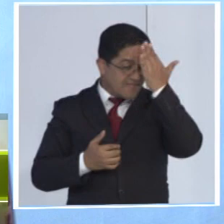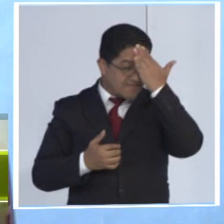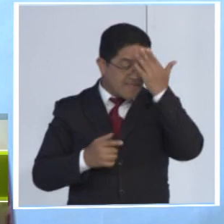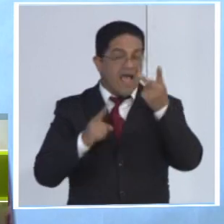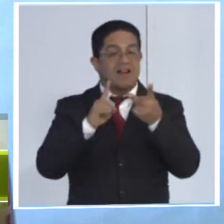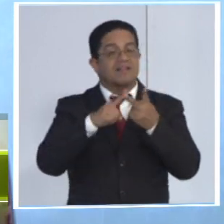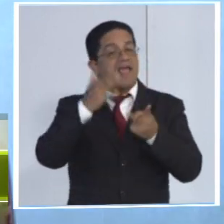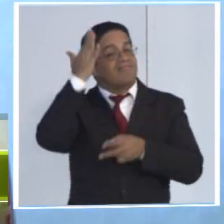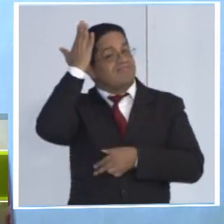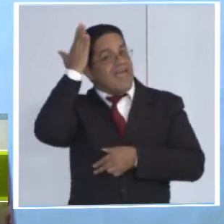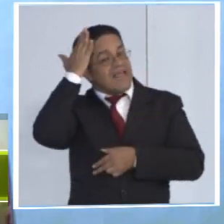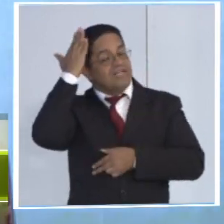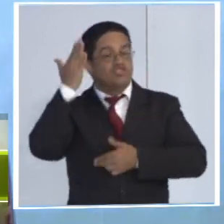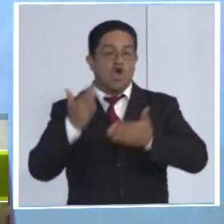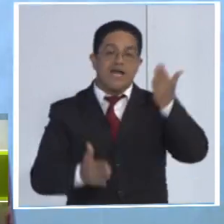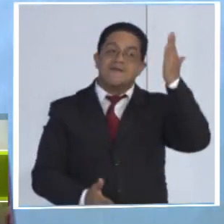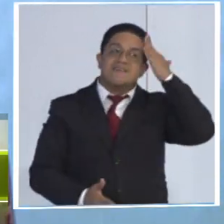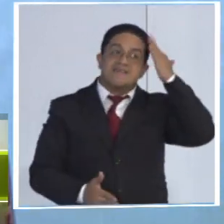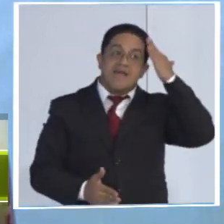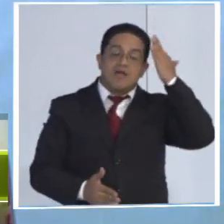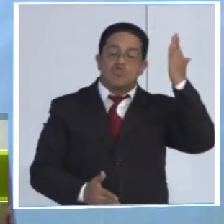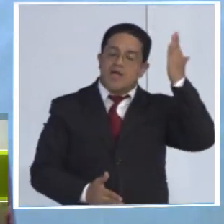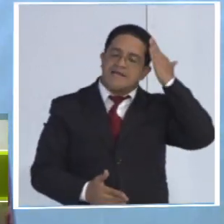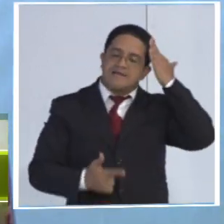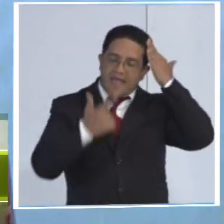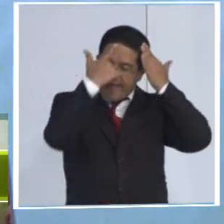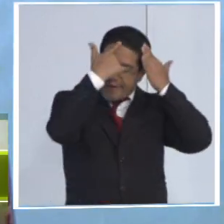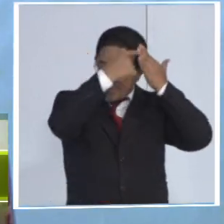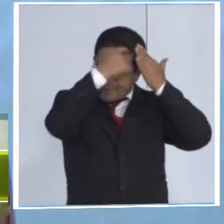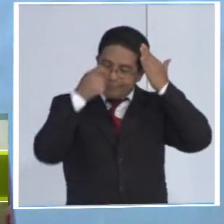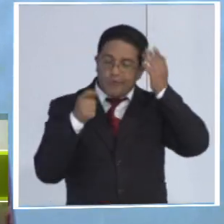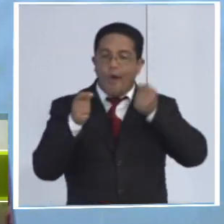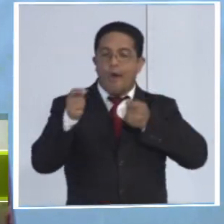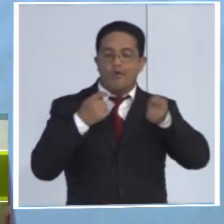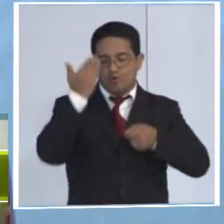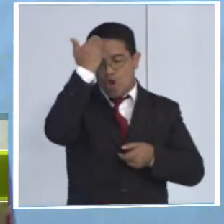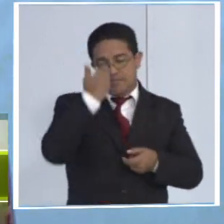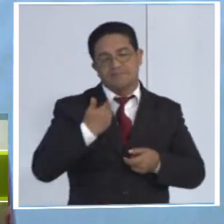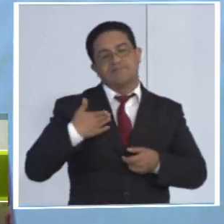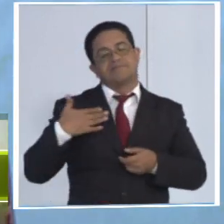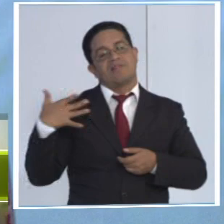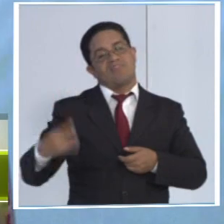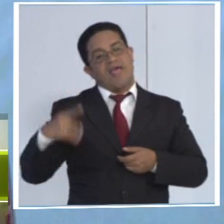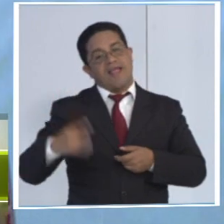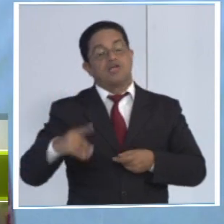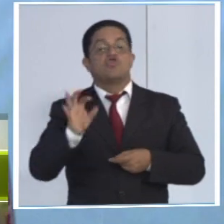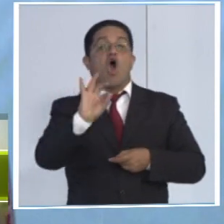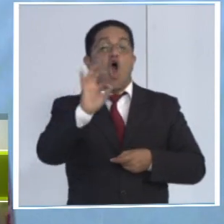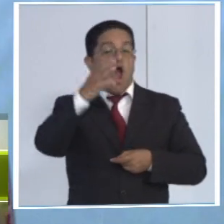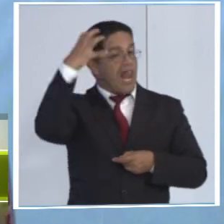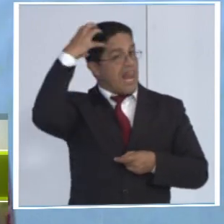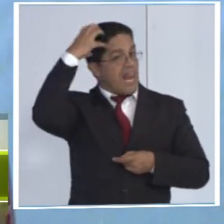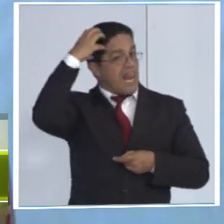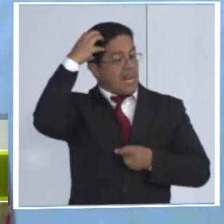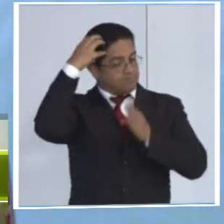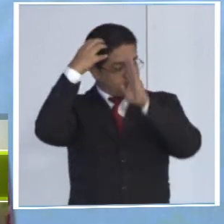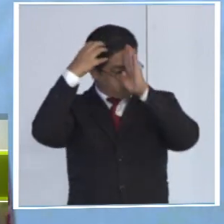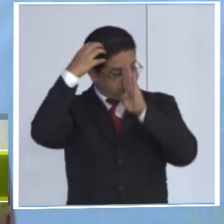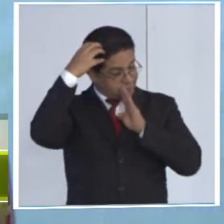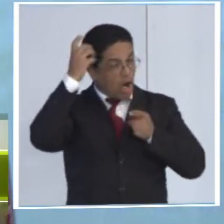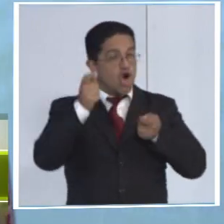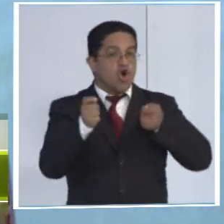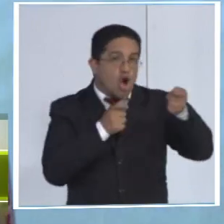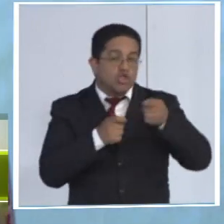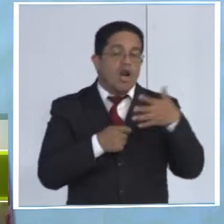cerebro derecho o izquierdo, que es la parte dominante en este caso, si es el lóbulo temporal derecho, si es el lóbulo temporal izquierdo. De eso